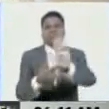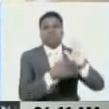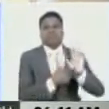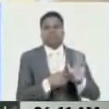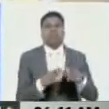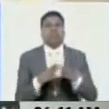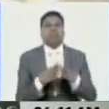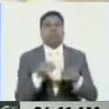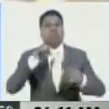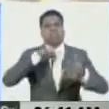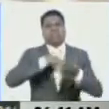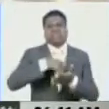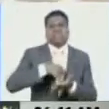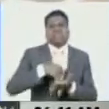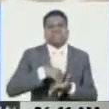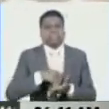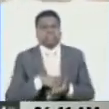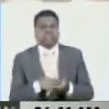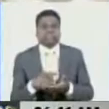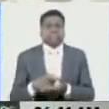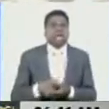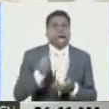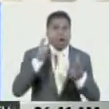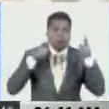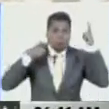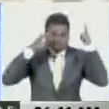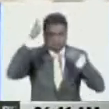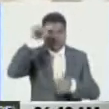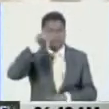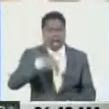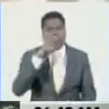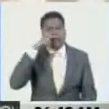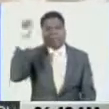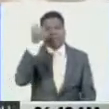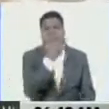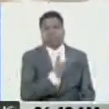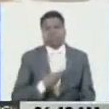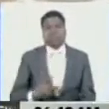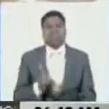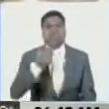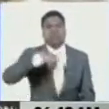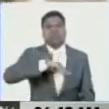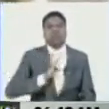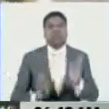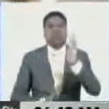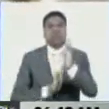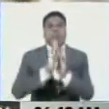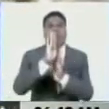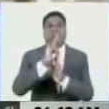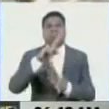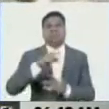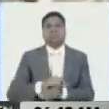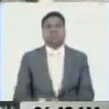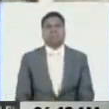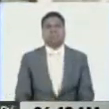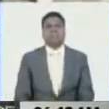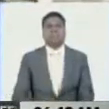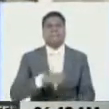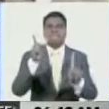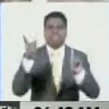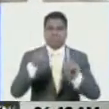mayores debilidades. Con el comandante Chávez y ahora con el presidente Nicolás Maduro tuvimos avances fundamentales en materia